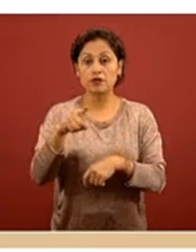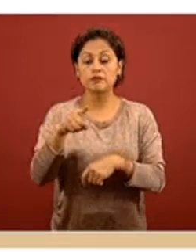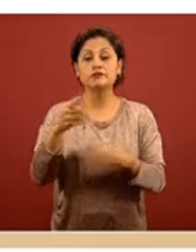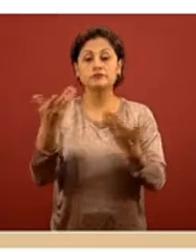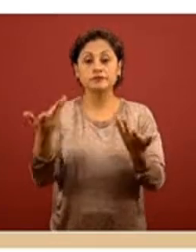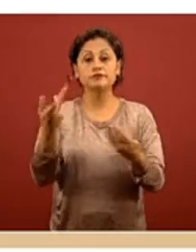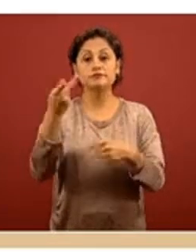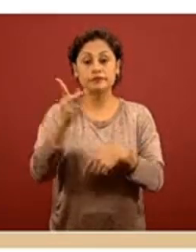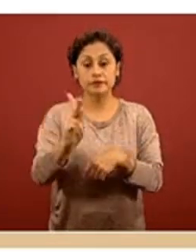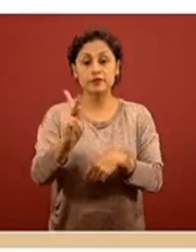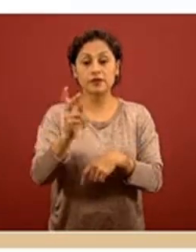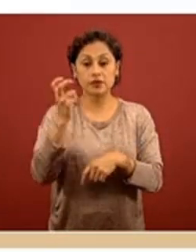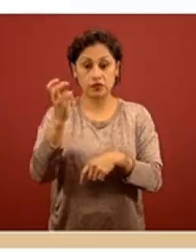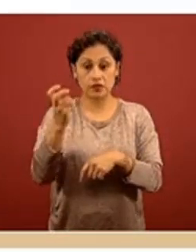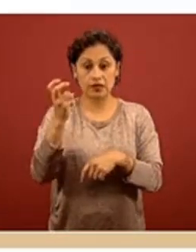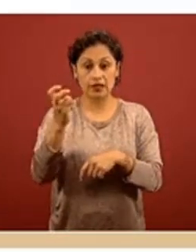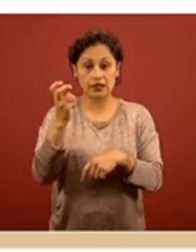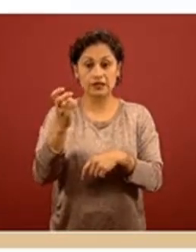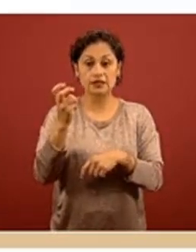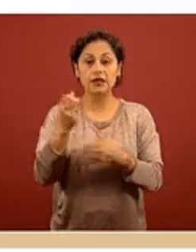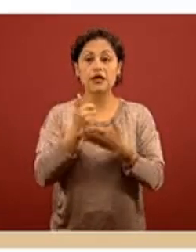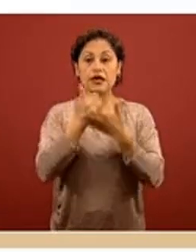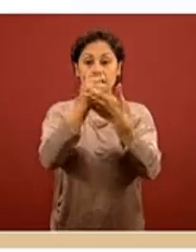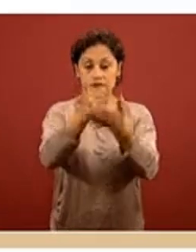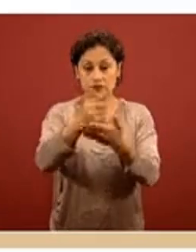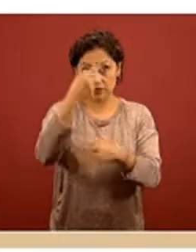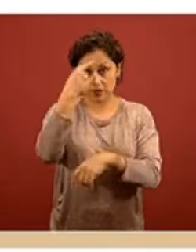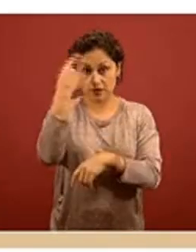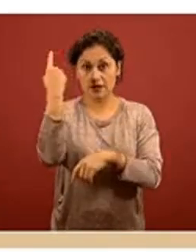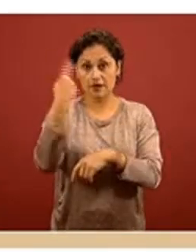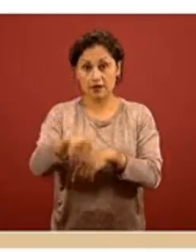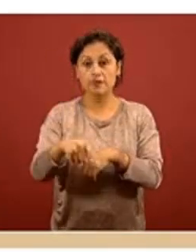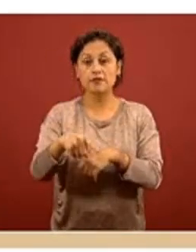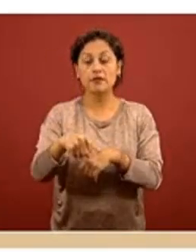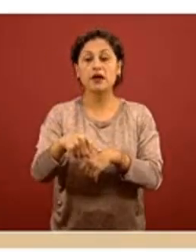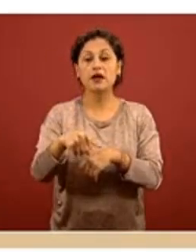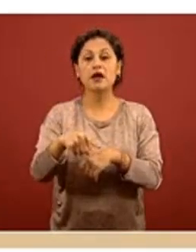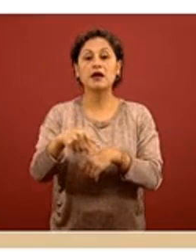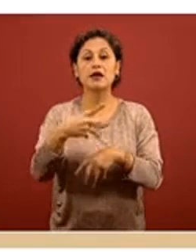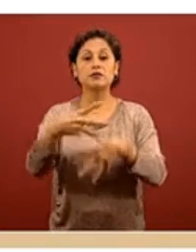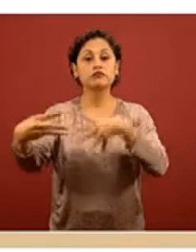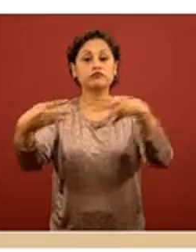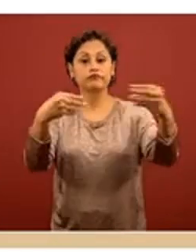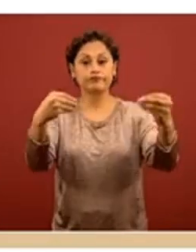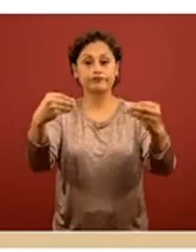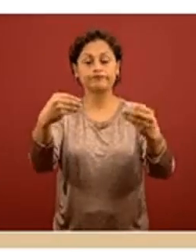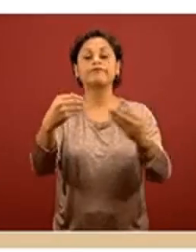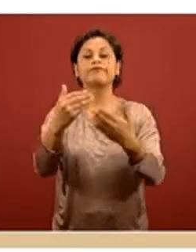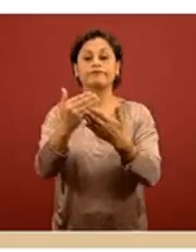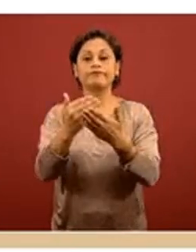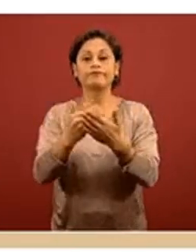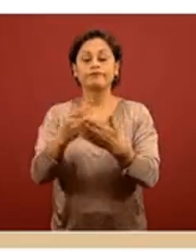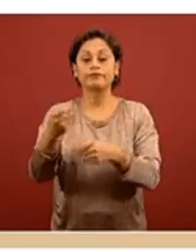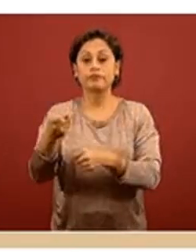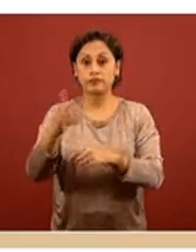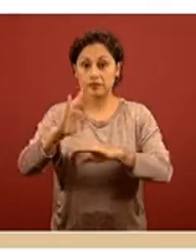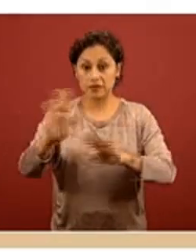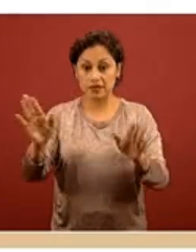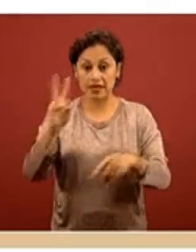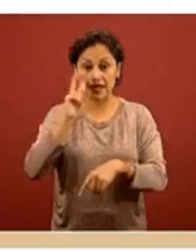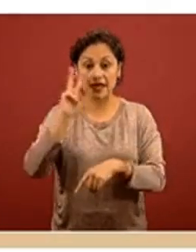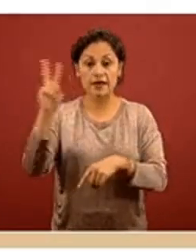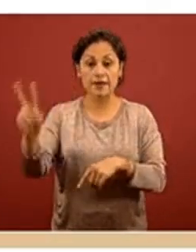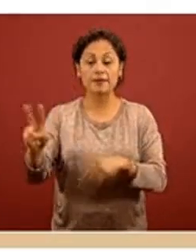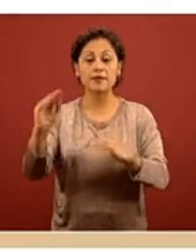continúa diciéndonos que la pandemia en sí se sigue contrayendo, y vemos ahora una diferencia todavía mucho más marcada a la que